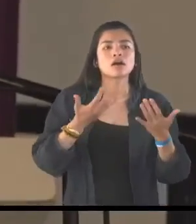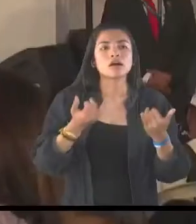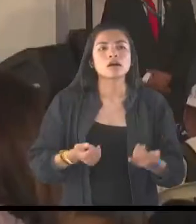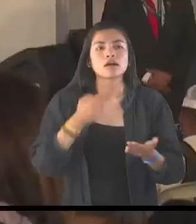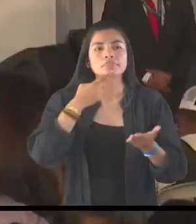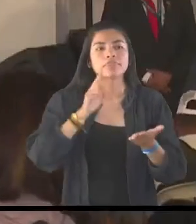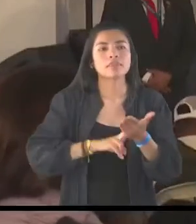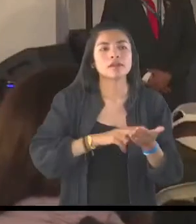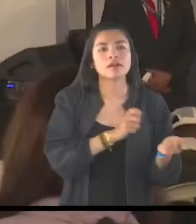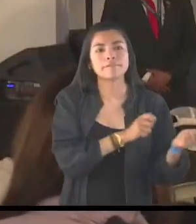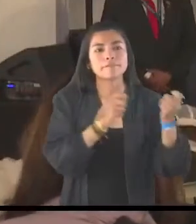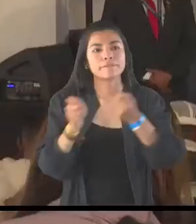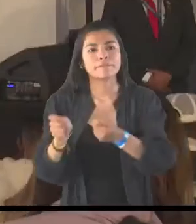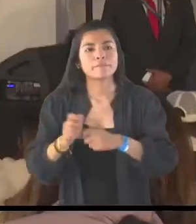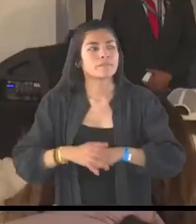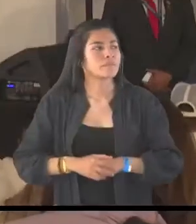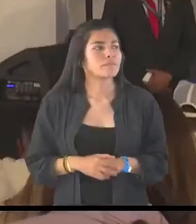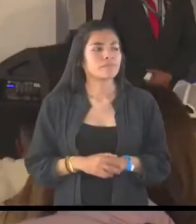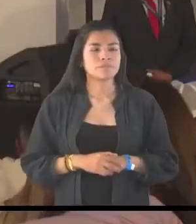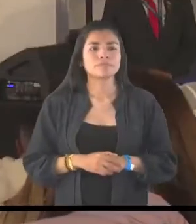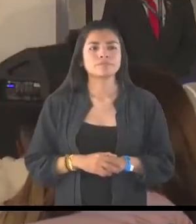simbólica.